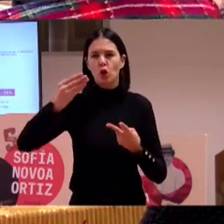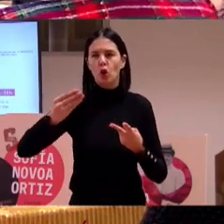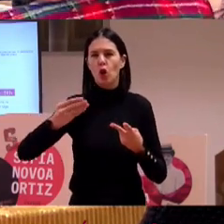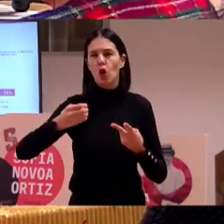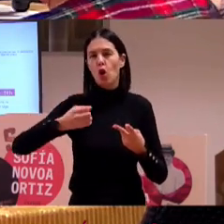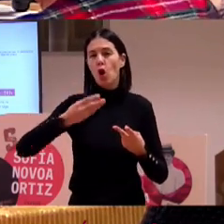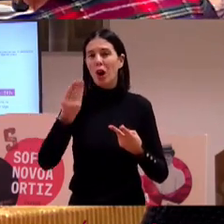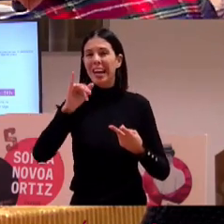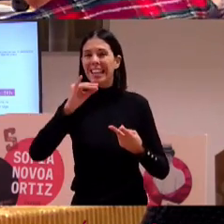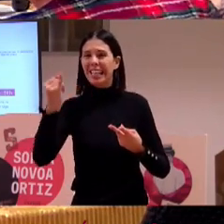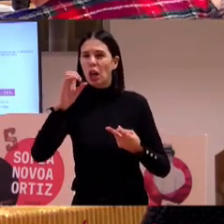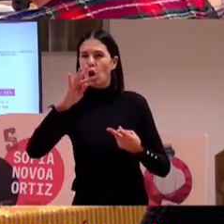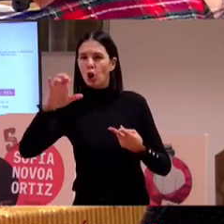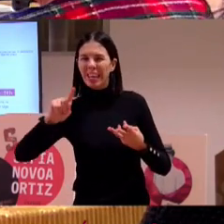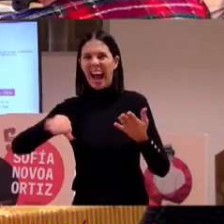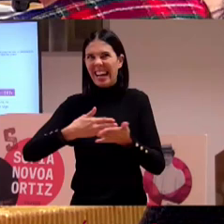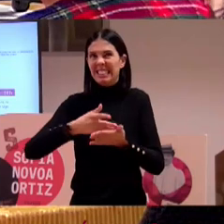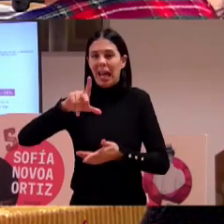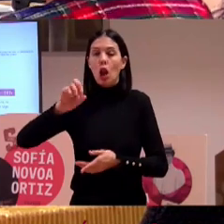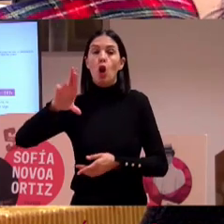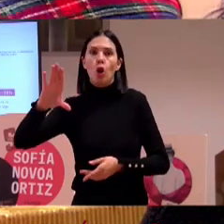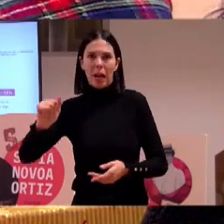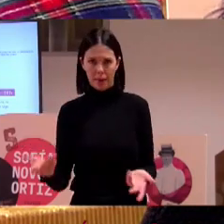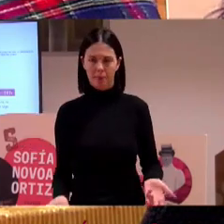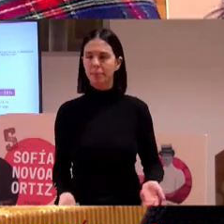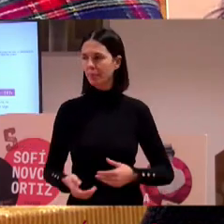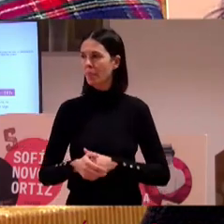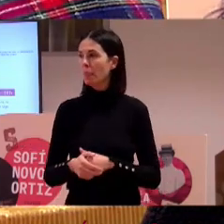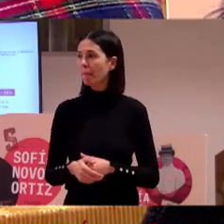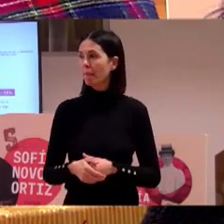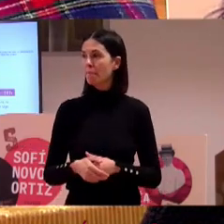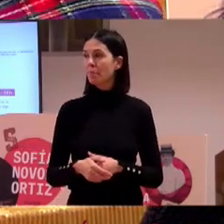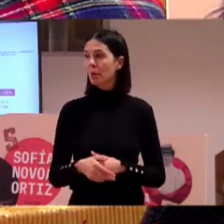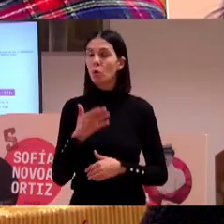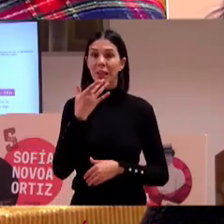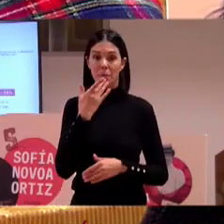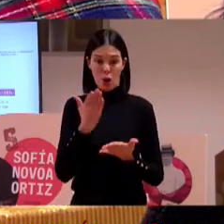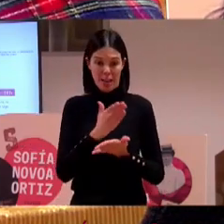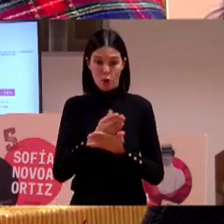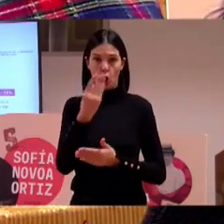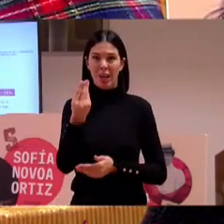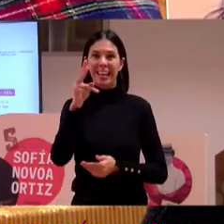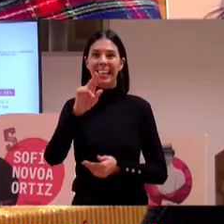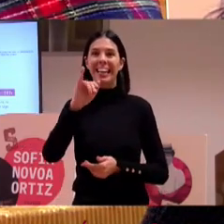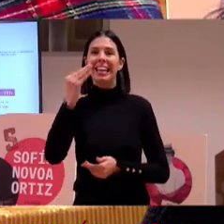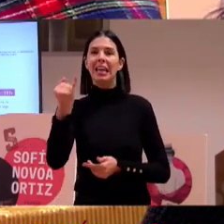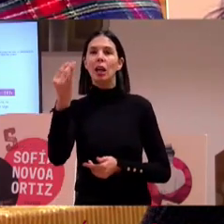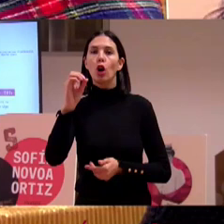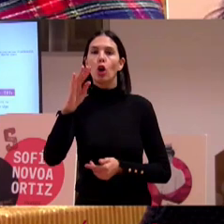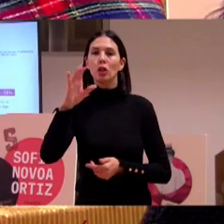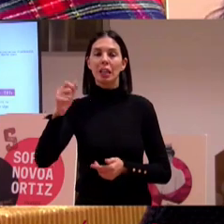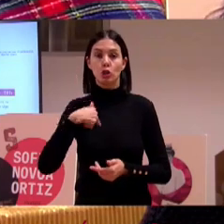otro trimestre todo lo demás, hasta García Lorca, o sea... Pues el Quijote que con el que estudié yo